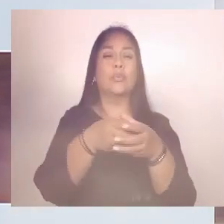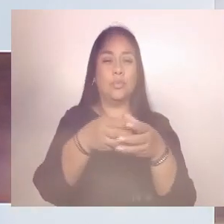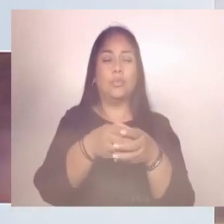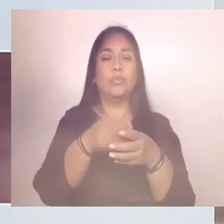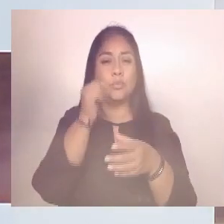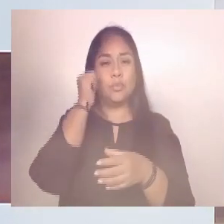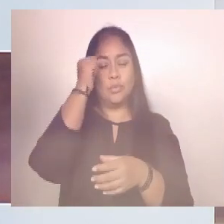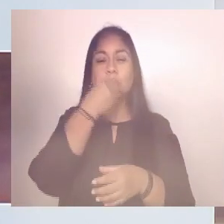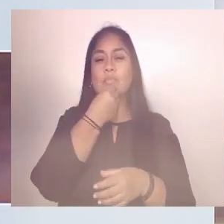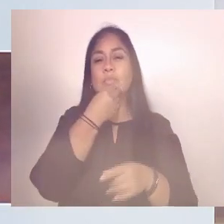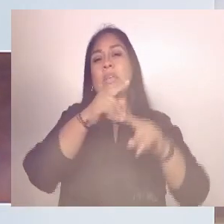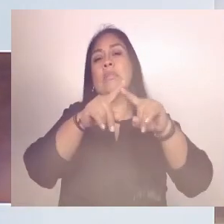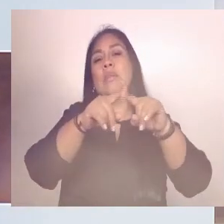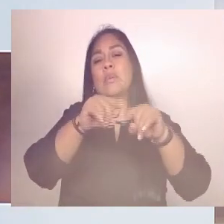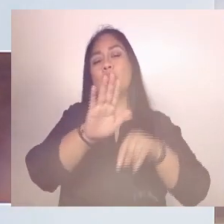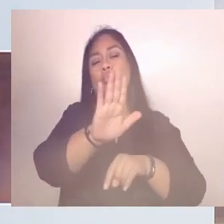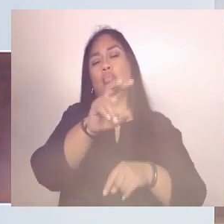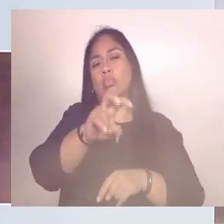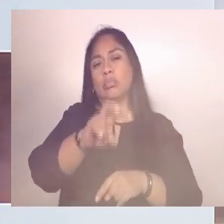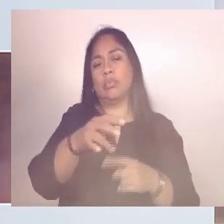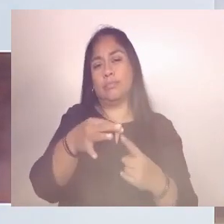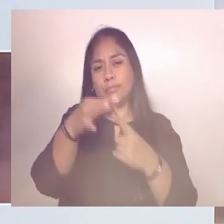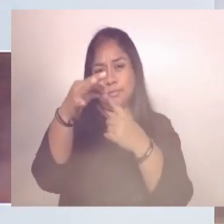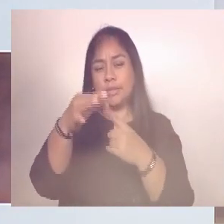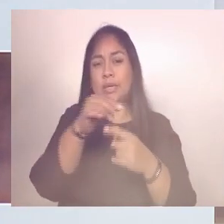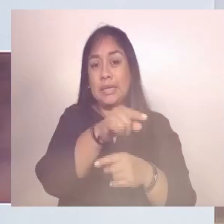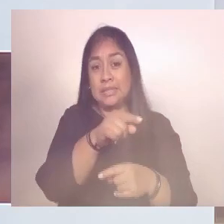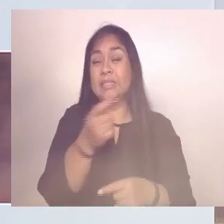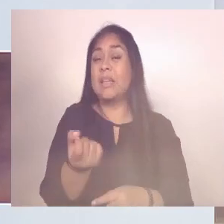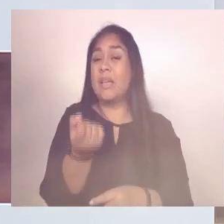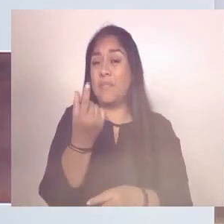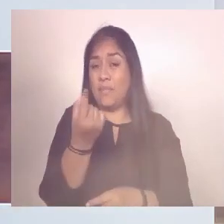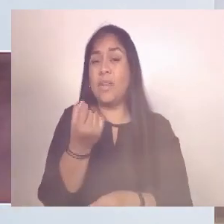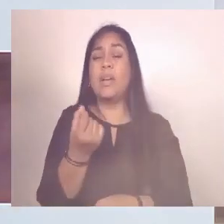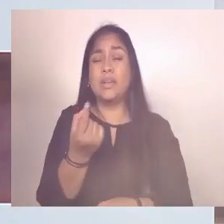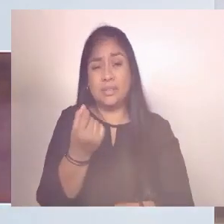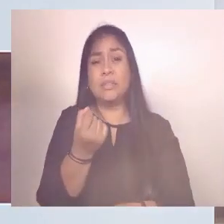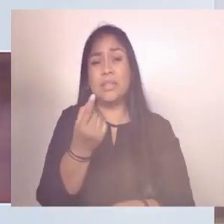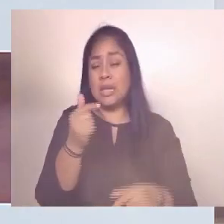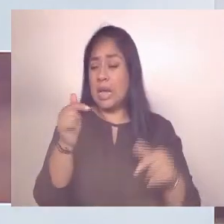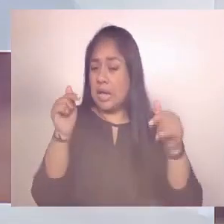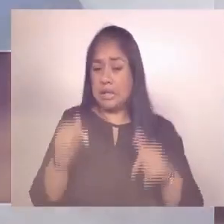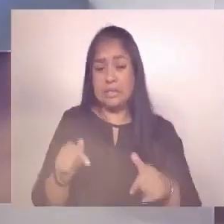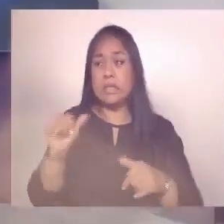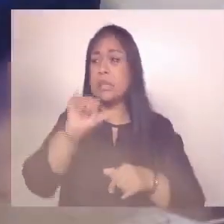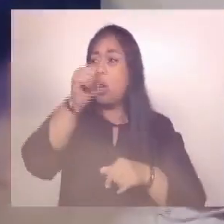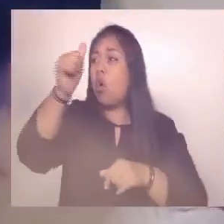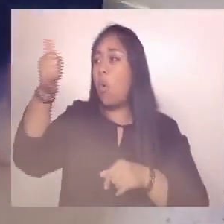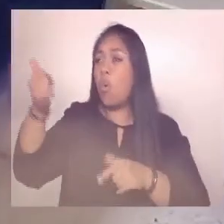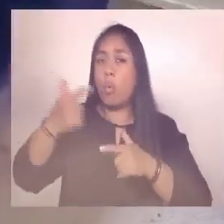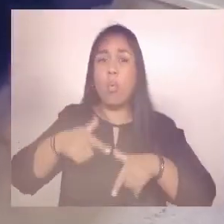acuerdo con sus necesidades particulares. Esto hace falta acá y en otros lugares, así